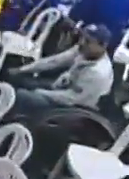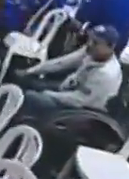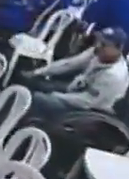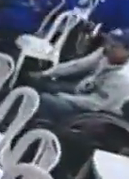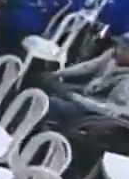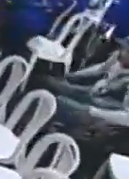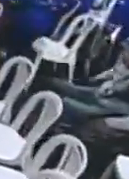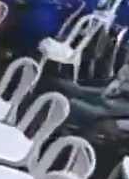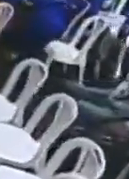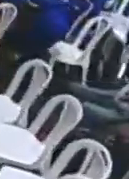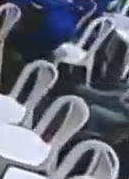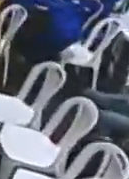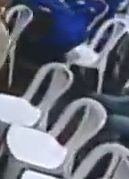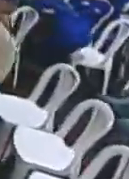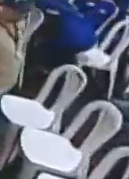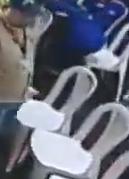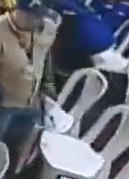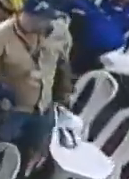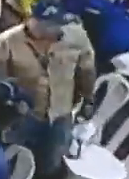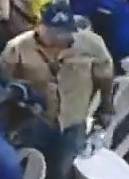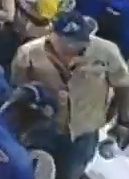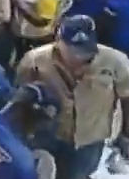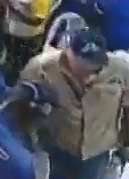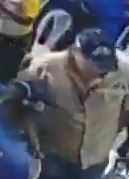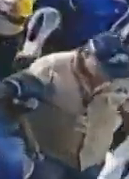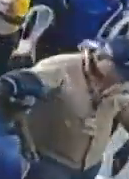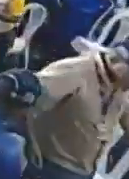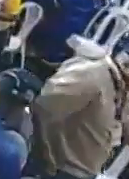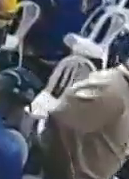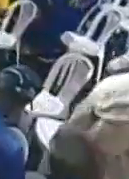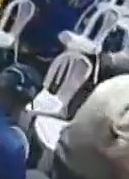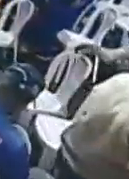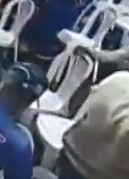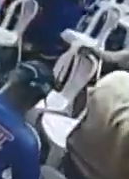Fantasía que canta el pueblo